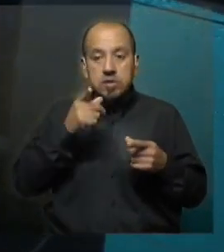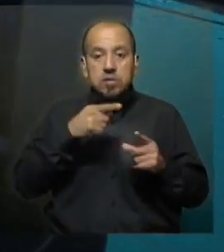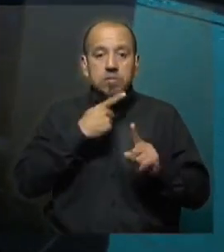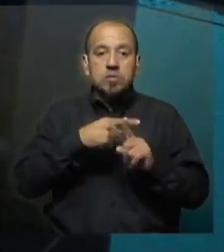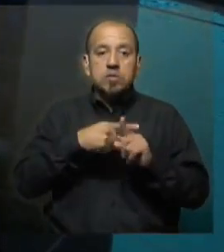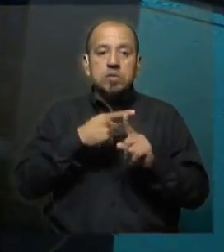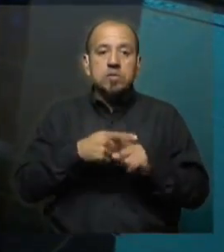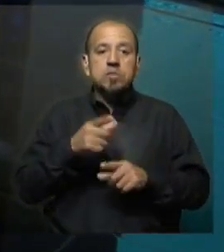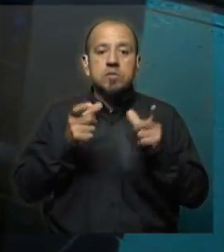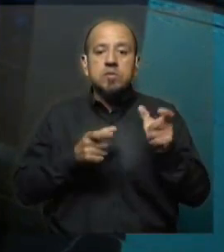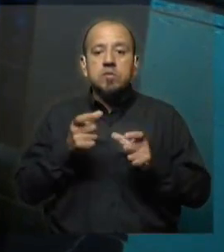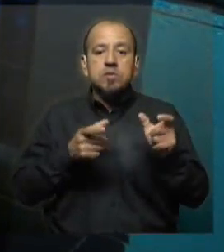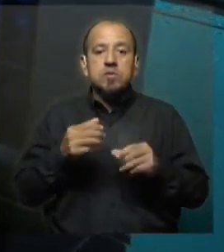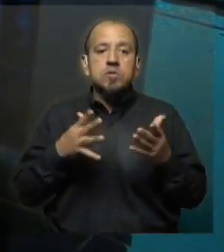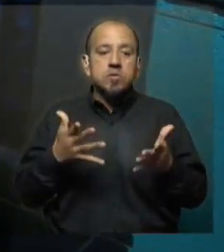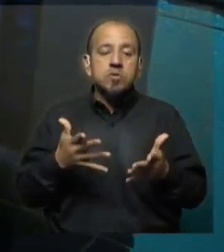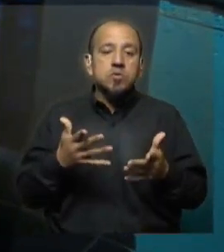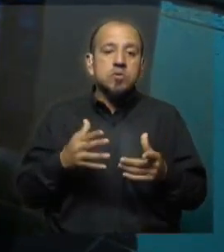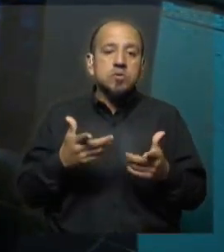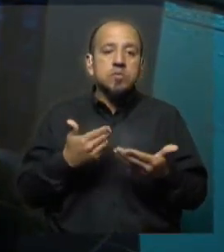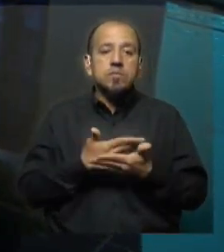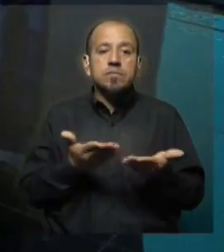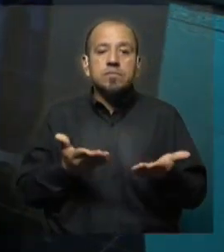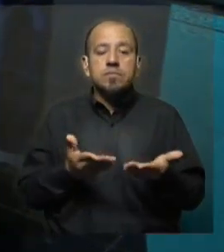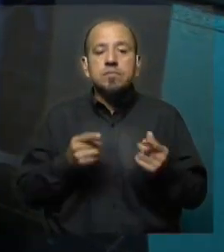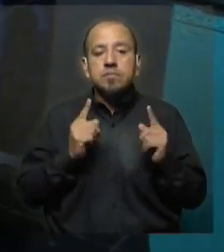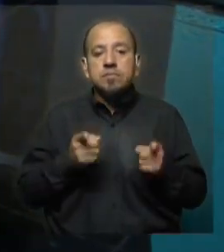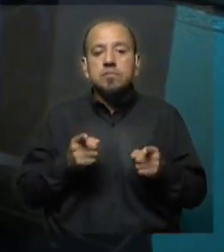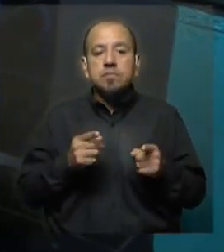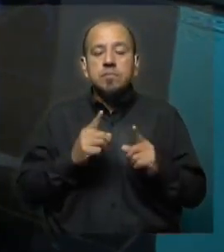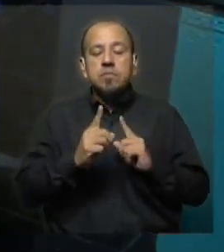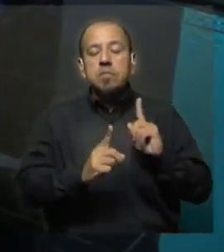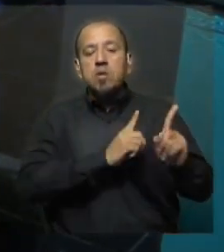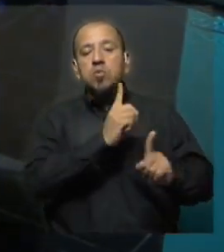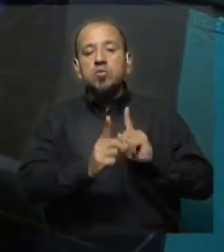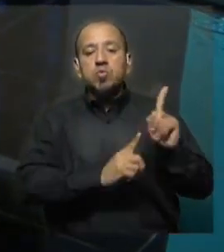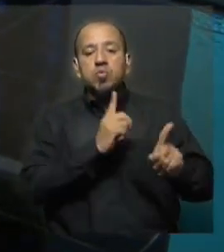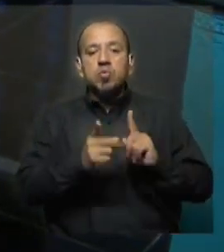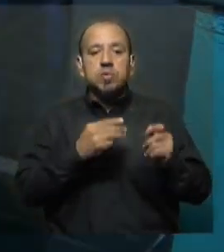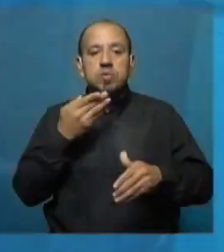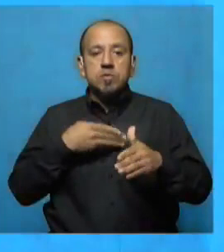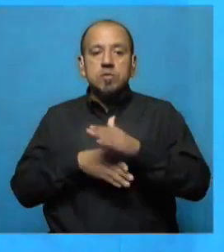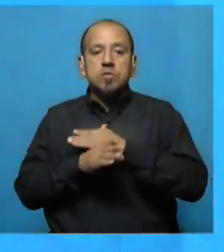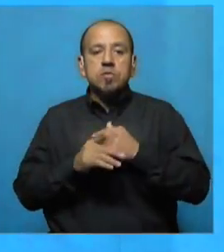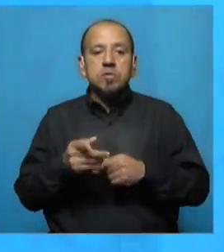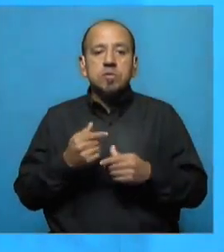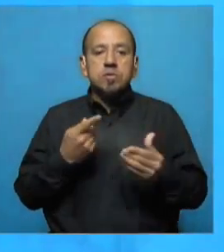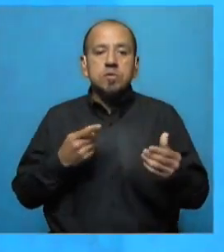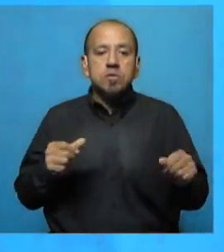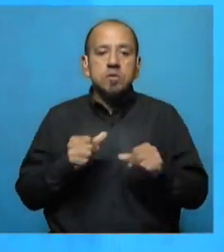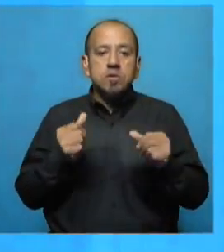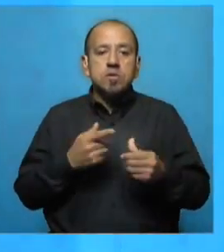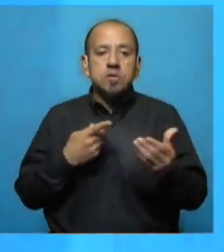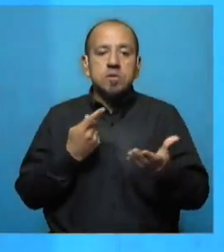pila de gente que a veces no tiene un canal de exposición y también está copado de los usuarios que entran ahí para para hacer sus compras